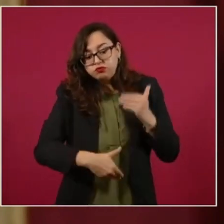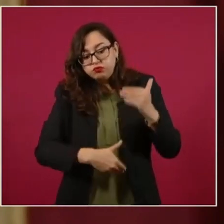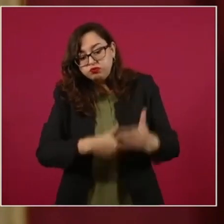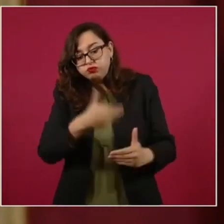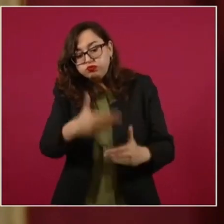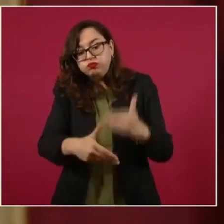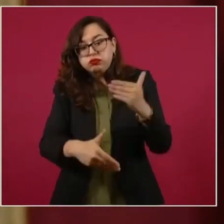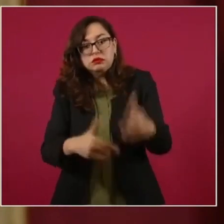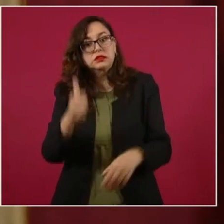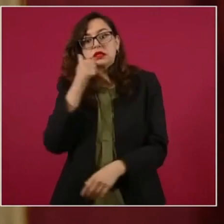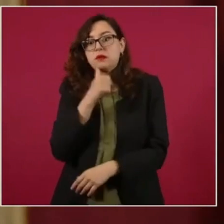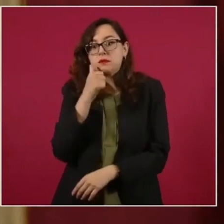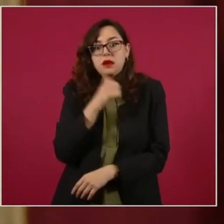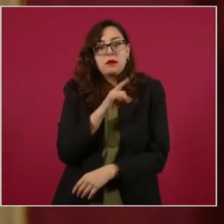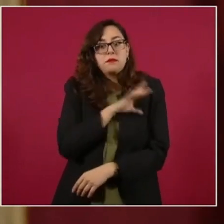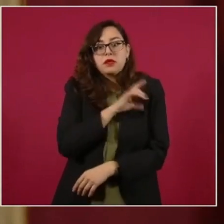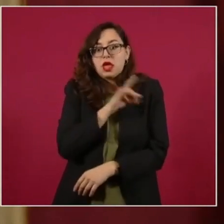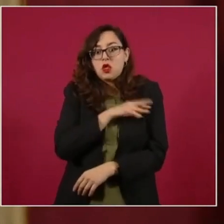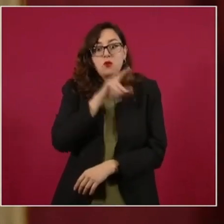mexicanos.